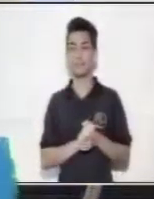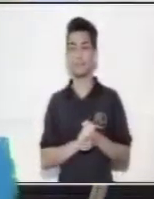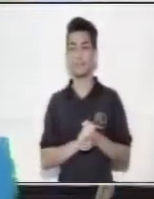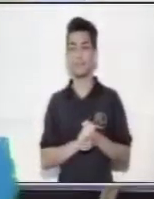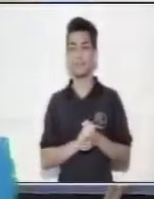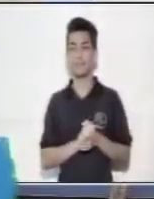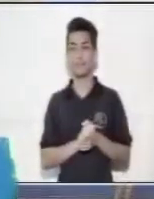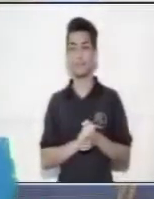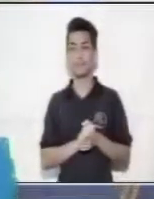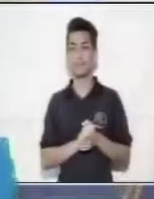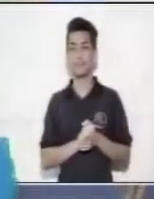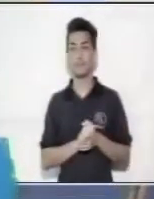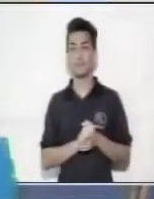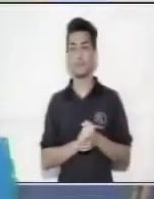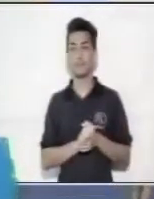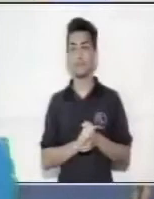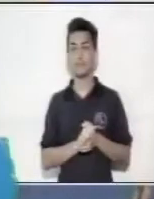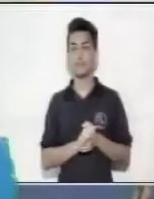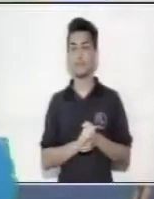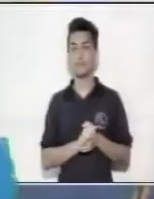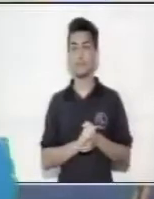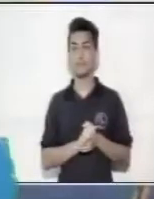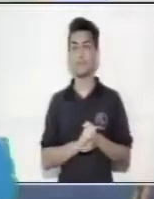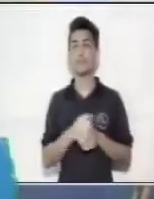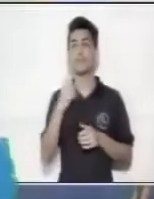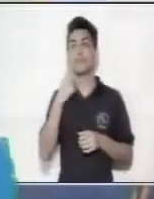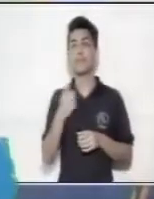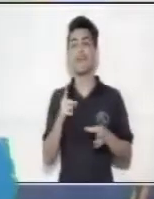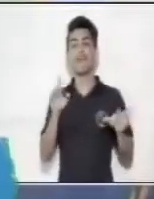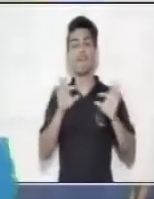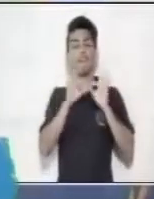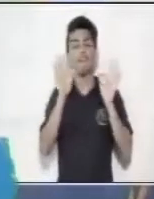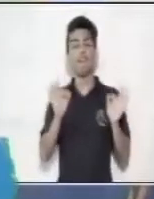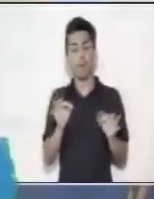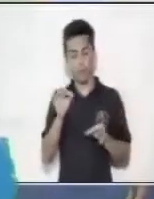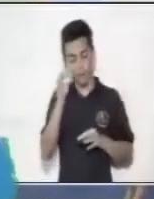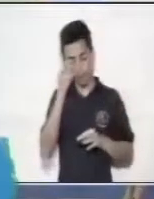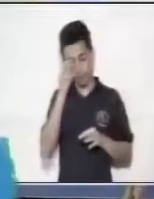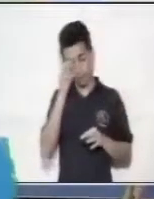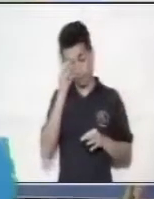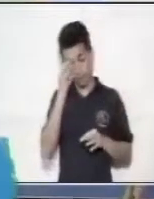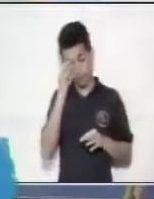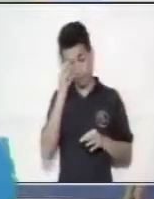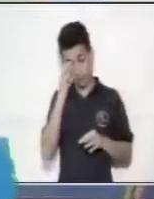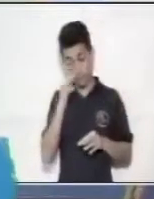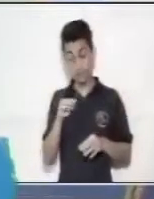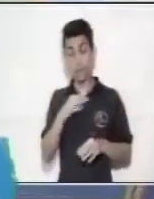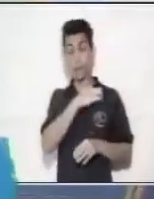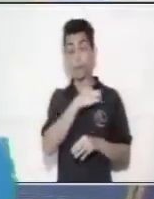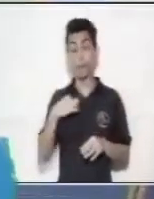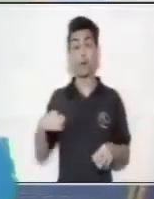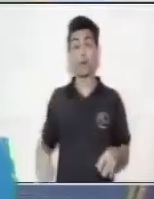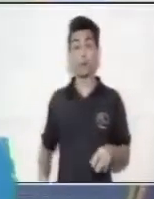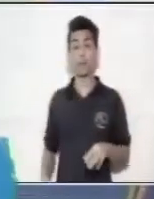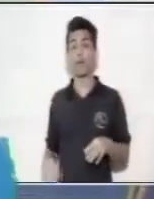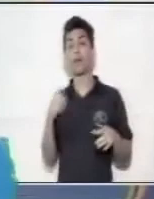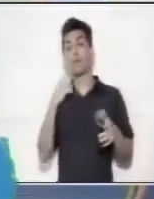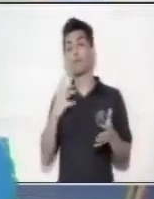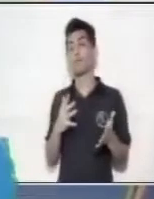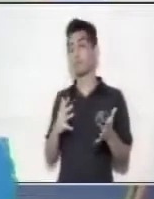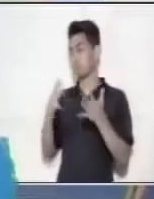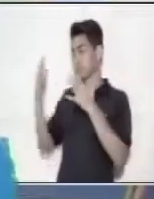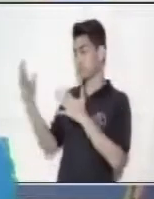Entonces, vamos a hablar sobre las formas del pronombre y vamos a dirigirnos hacia mi